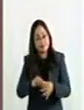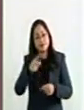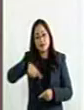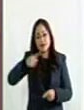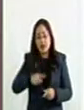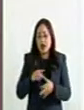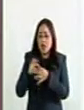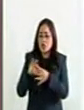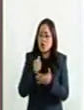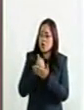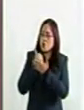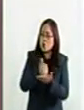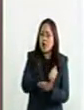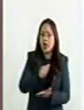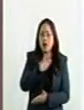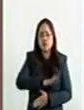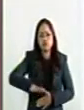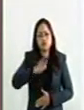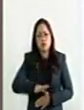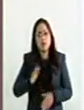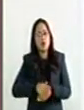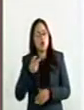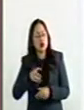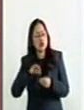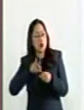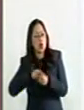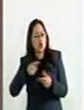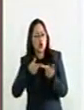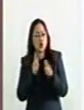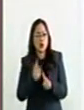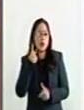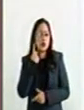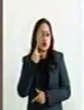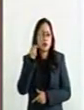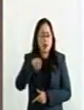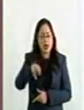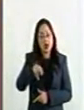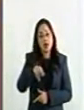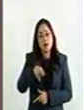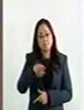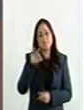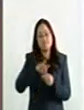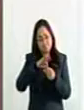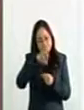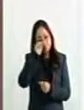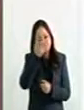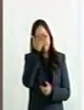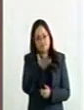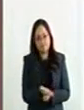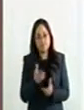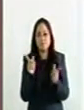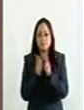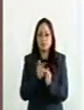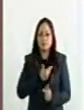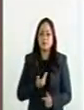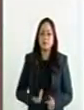humana. Por eso el voto del Partido Acción Nacional será a favor de su candidatura. Es cuanto, presidente.